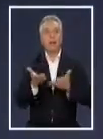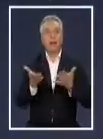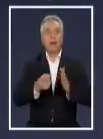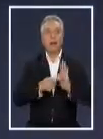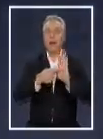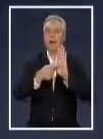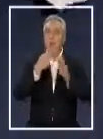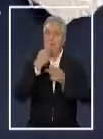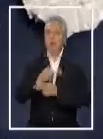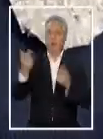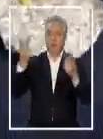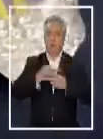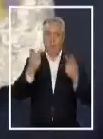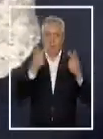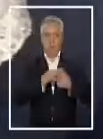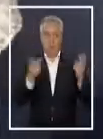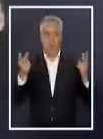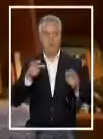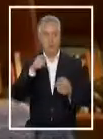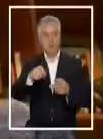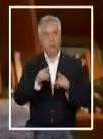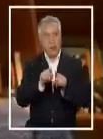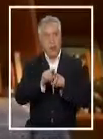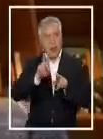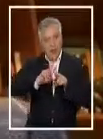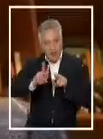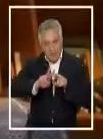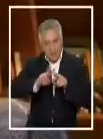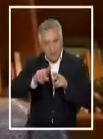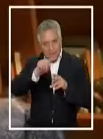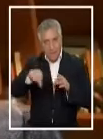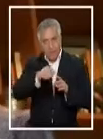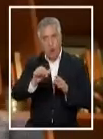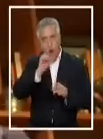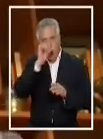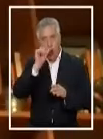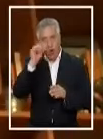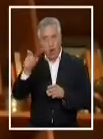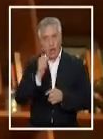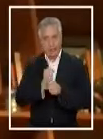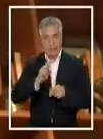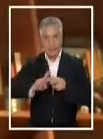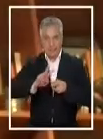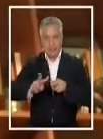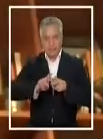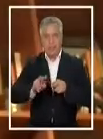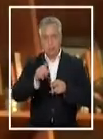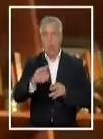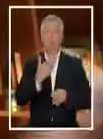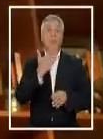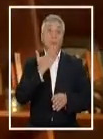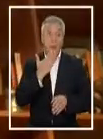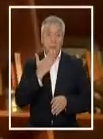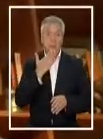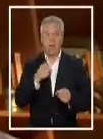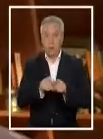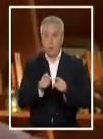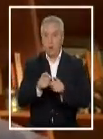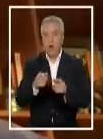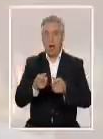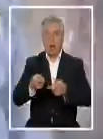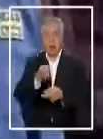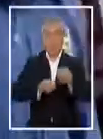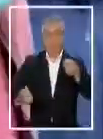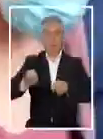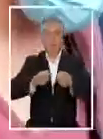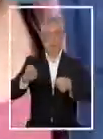para difundir tanto la preparación de la droga que realizaba, como asimismo la distribución que